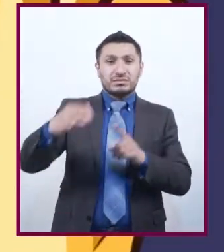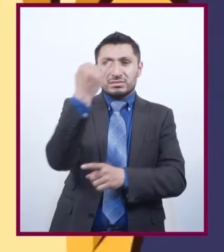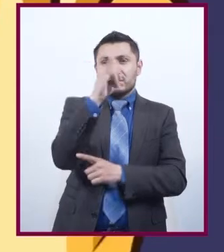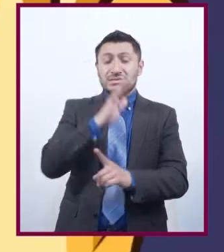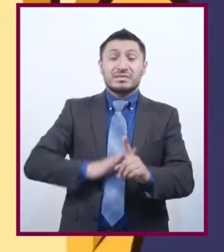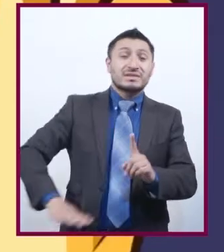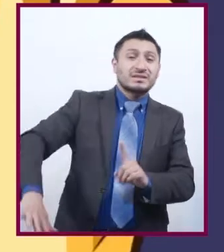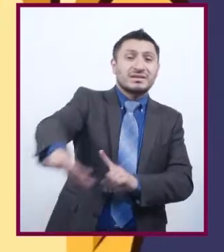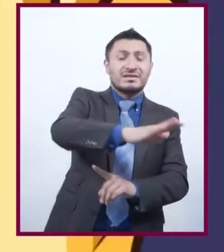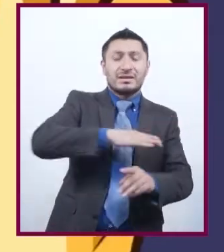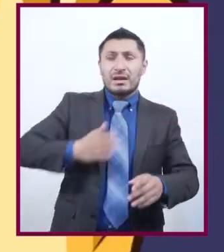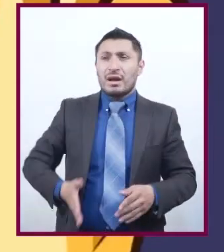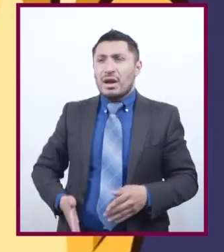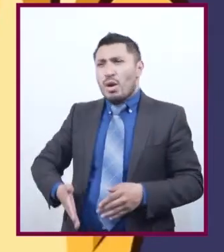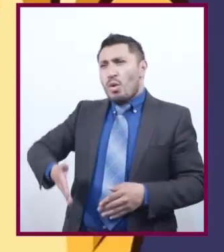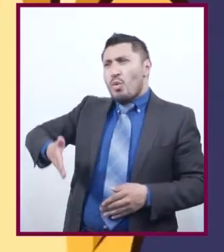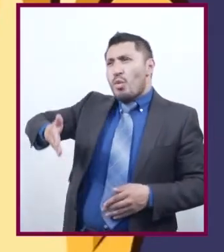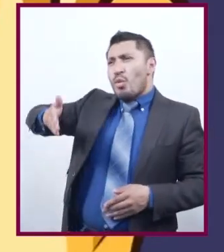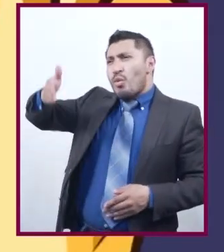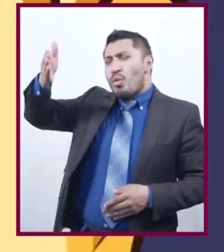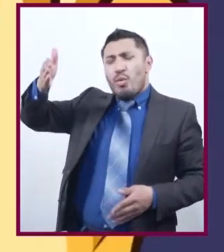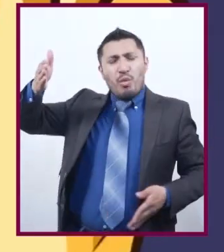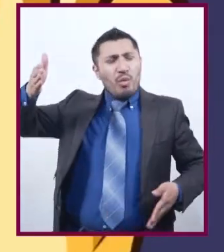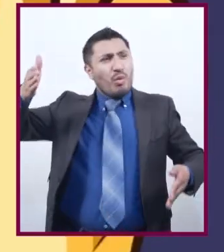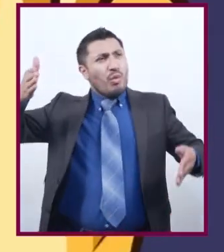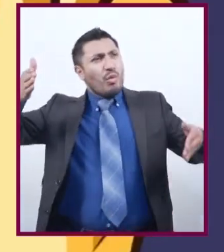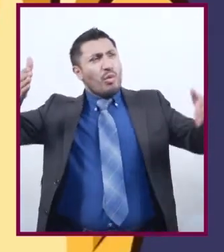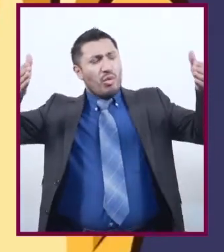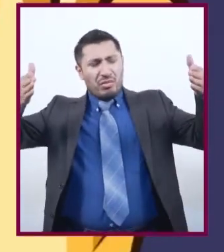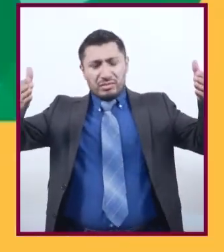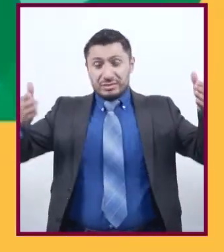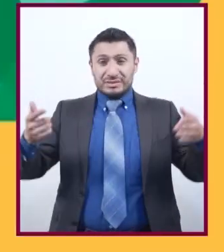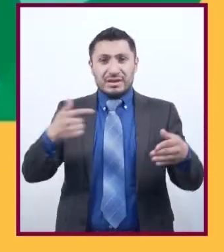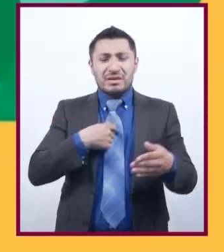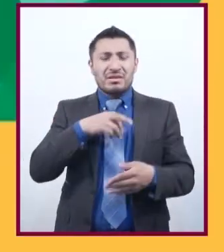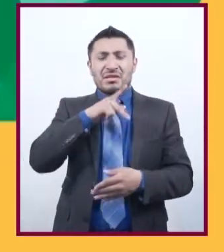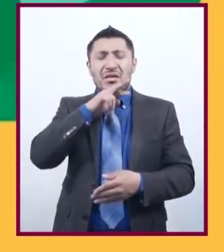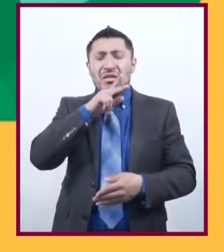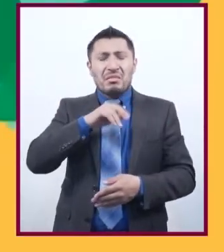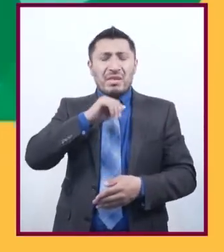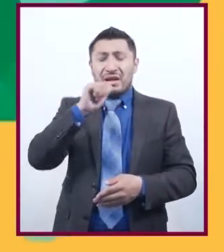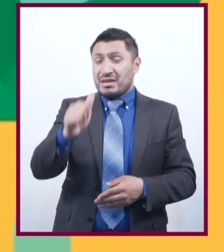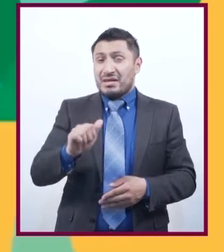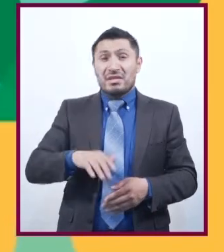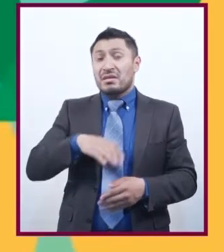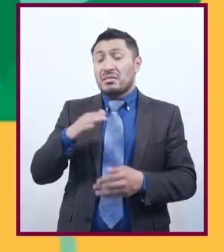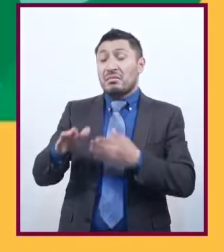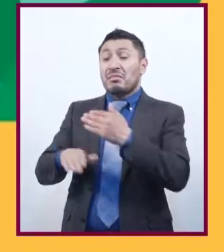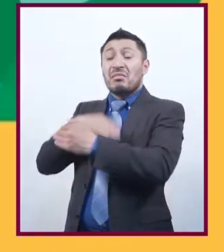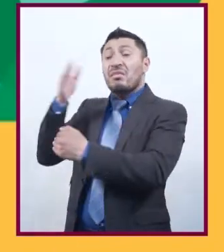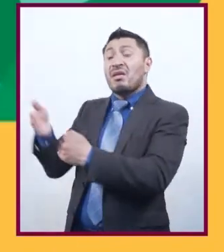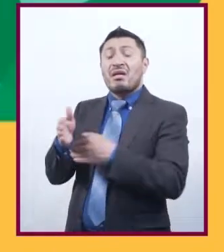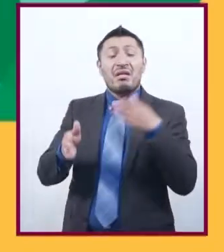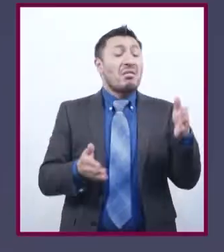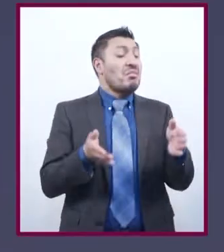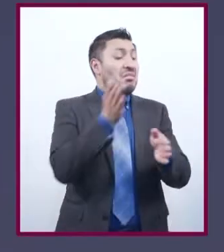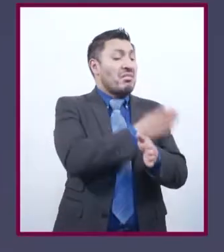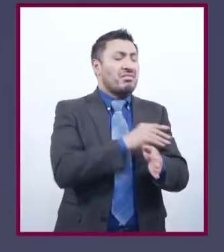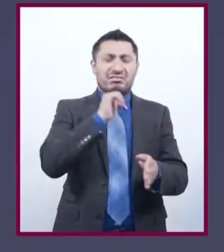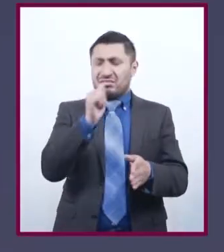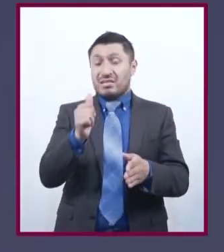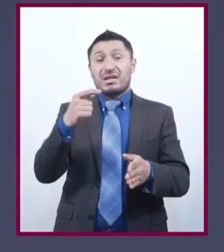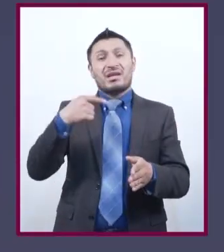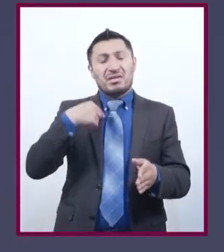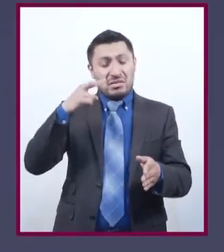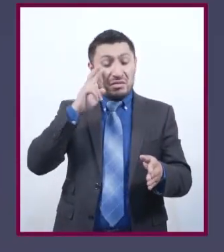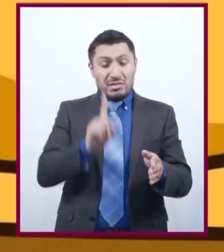alrededor del jardín se alzaba una muralla altísima pero nunca me preocupó lo que había detrás de ella pues